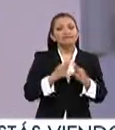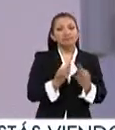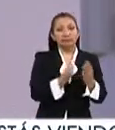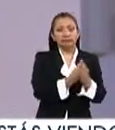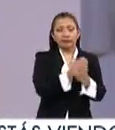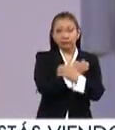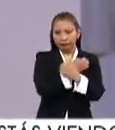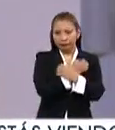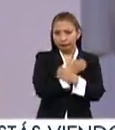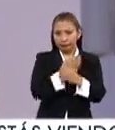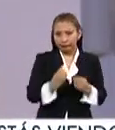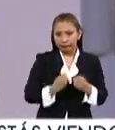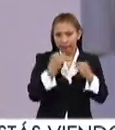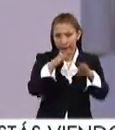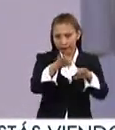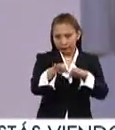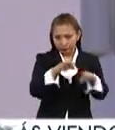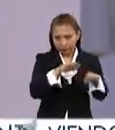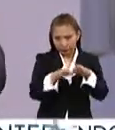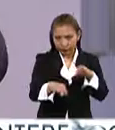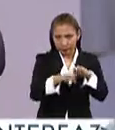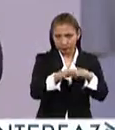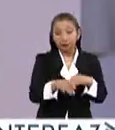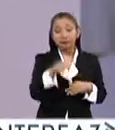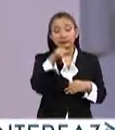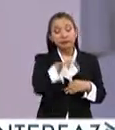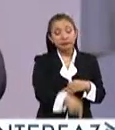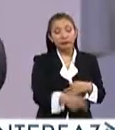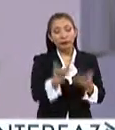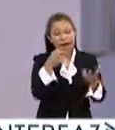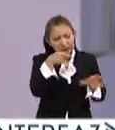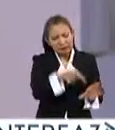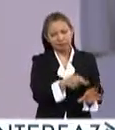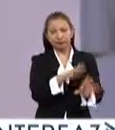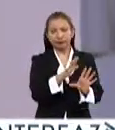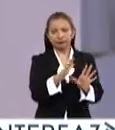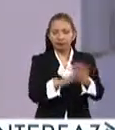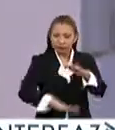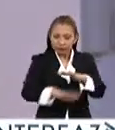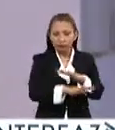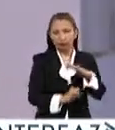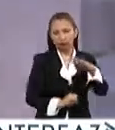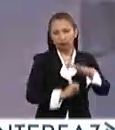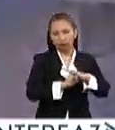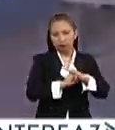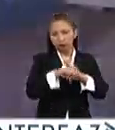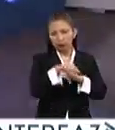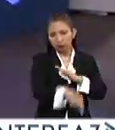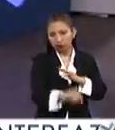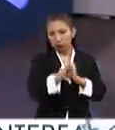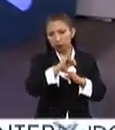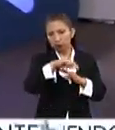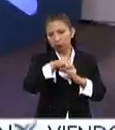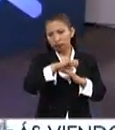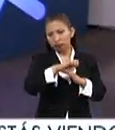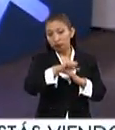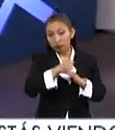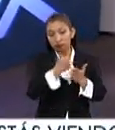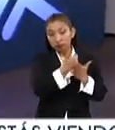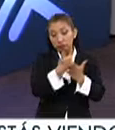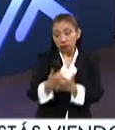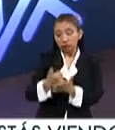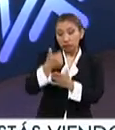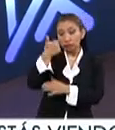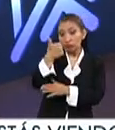para la educación en la vida y el trabajo, el MEVIT, que es el corazón, es el alma, es la columna vertebral del INEA, lo que permite